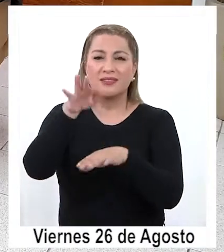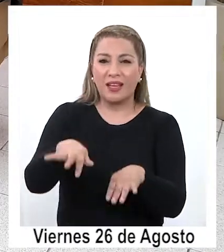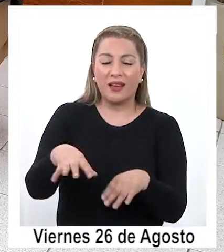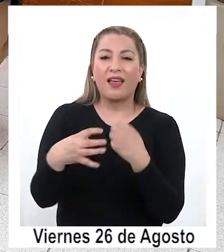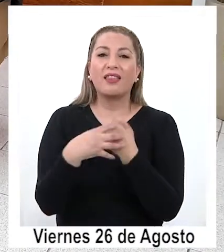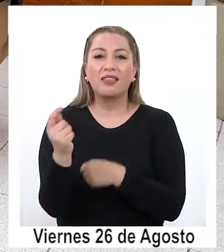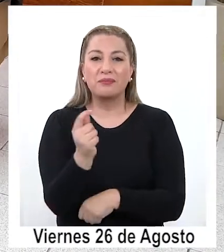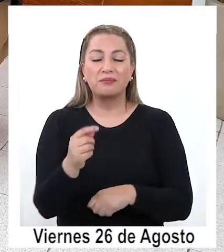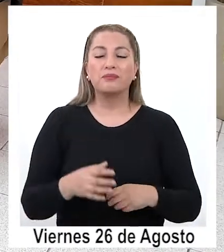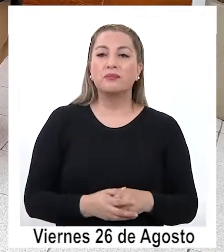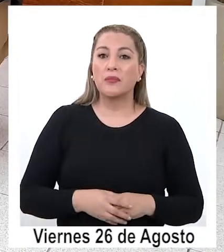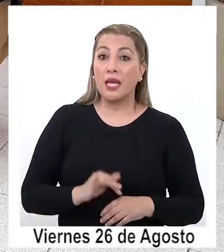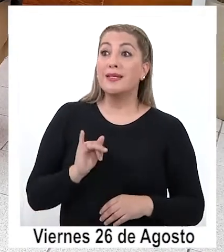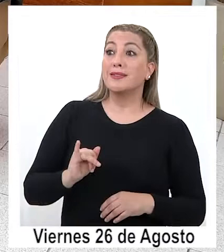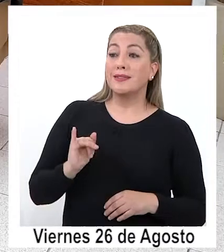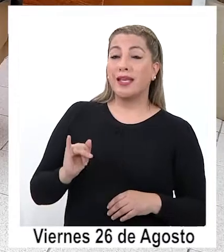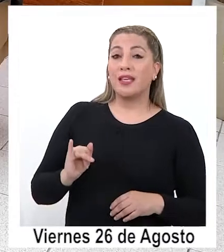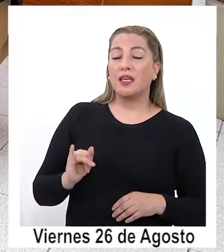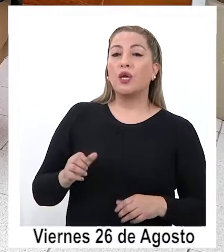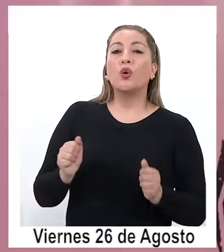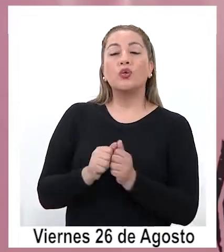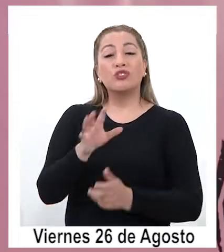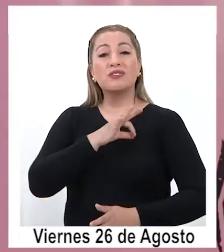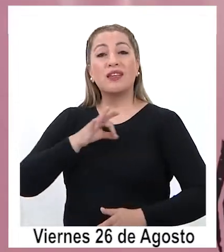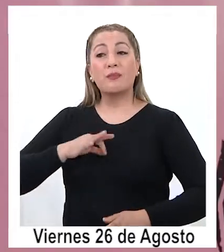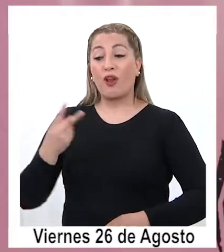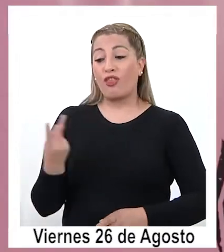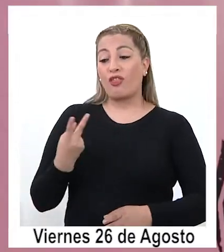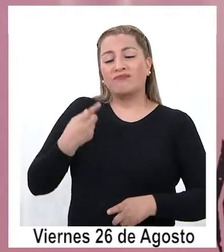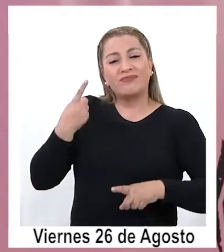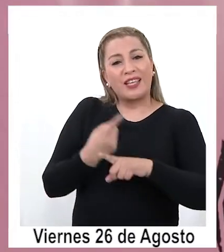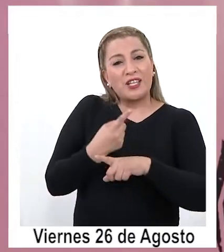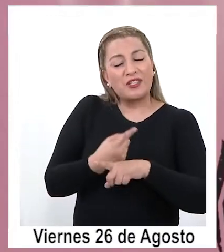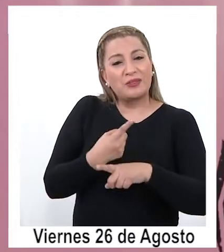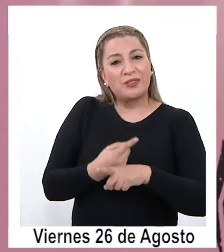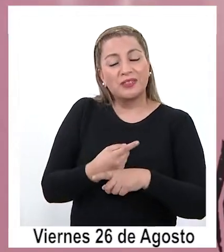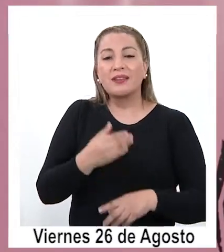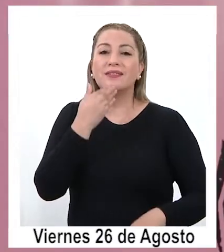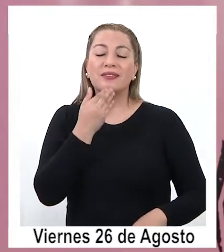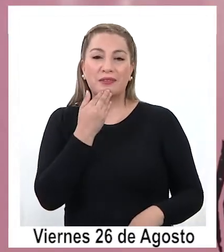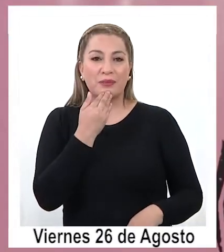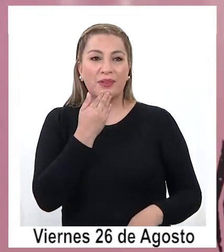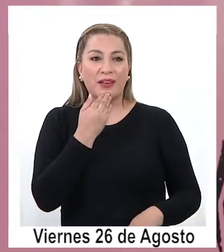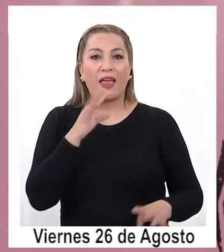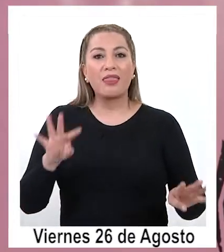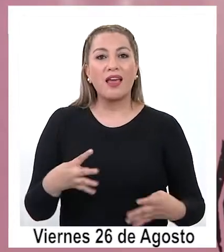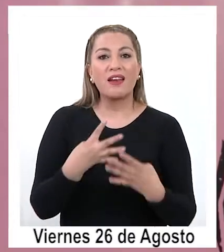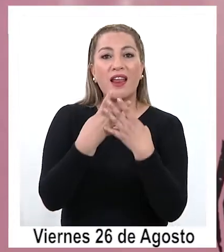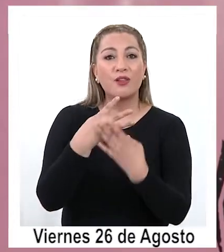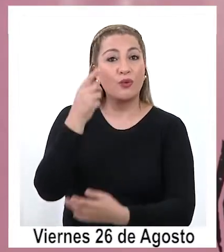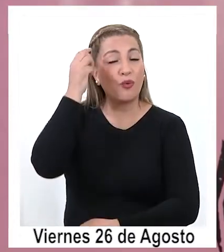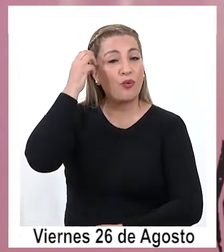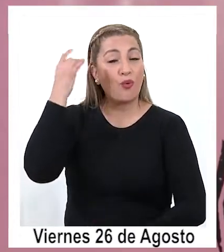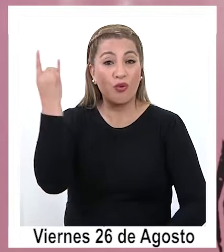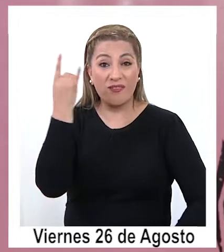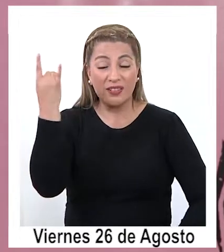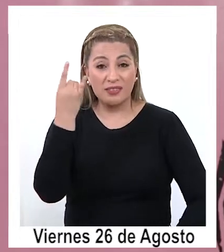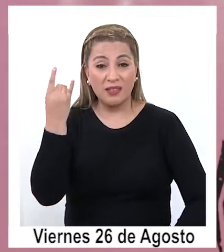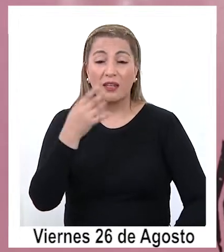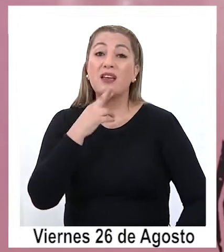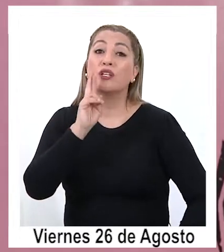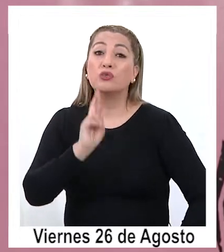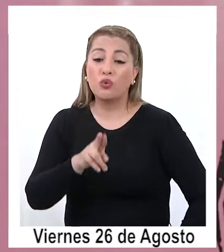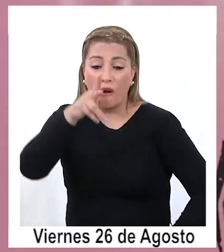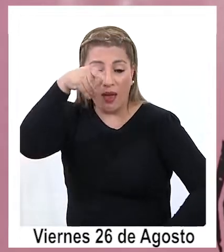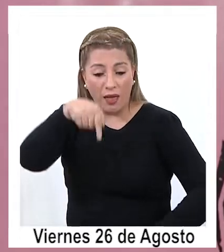acá en la región si, lo hemos estado hablando con la Ceremi y la verdad hemos estado hablando también con una red de universidades en la zona sur